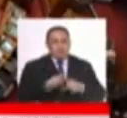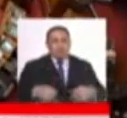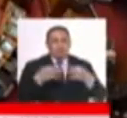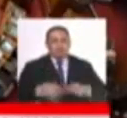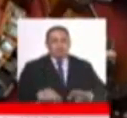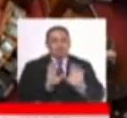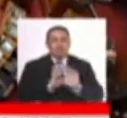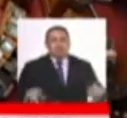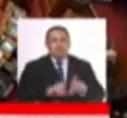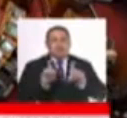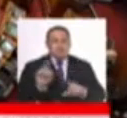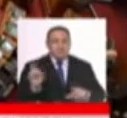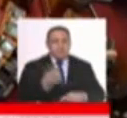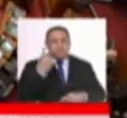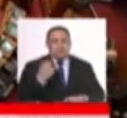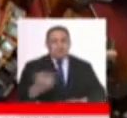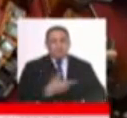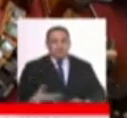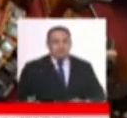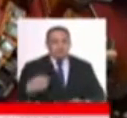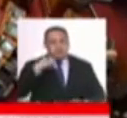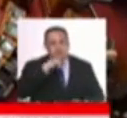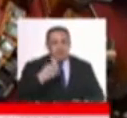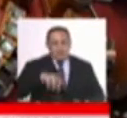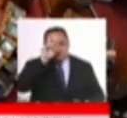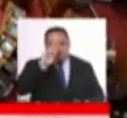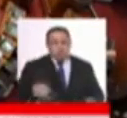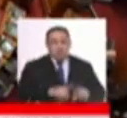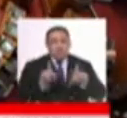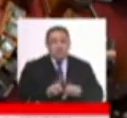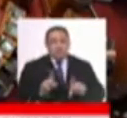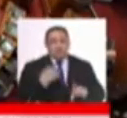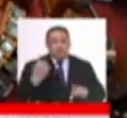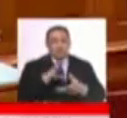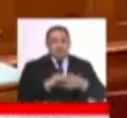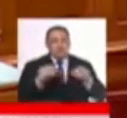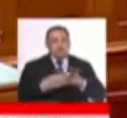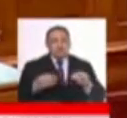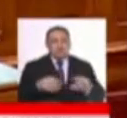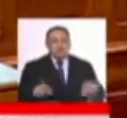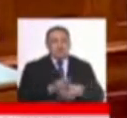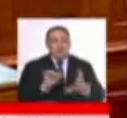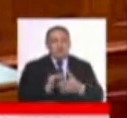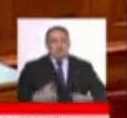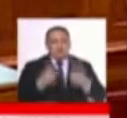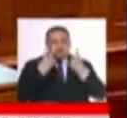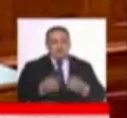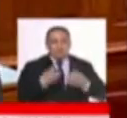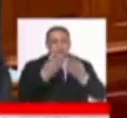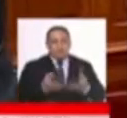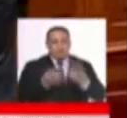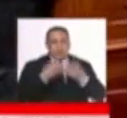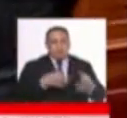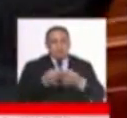Pero yo hasta podría entender un sistema de cuotas si es que las personas están formadas para el ejercicio del